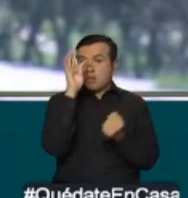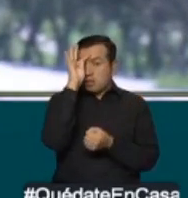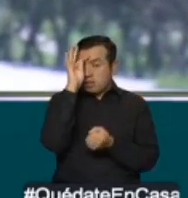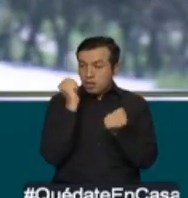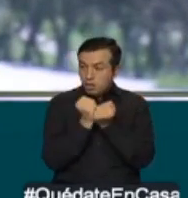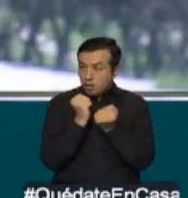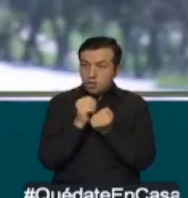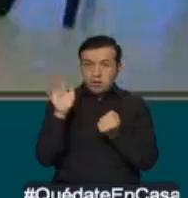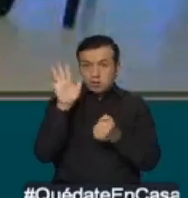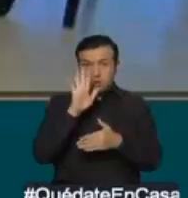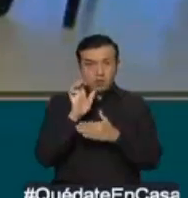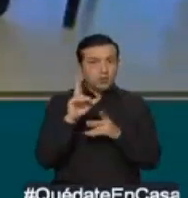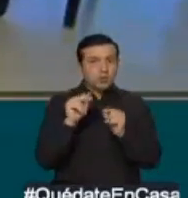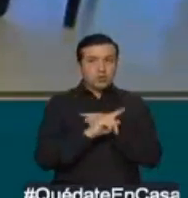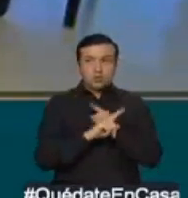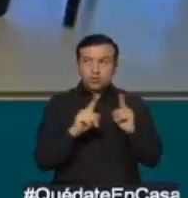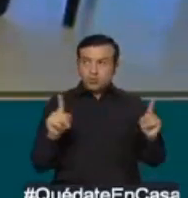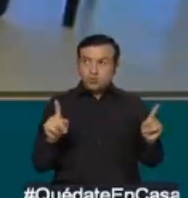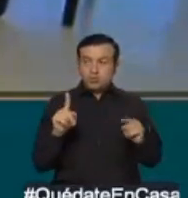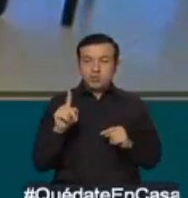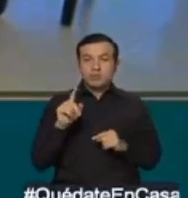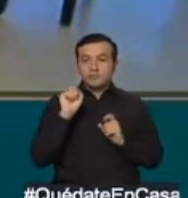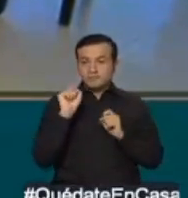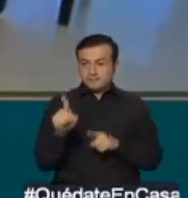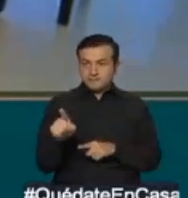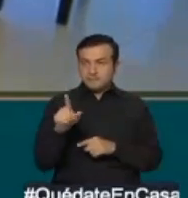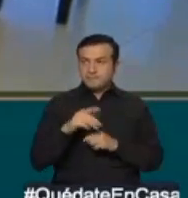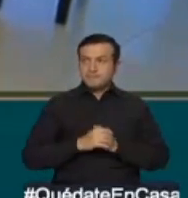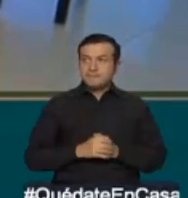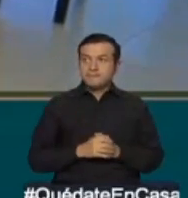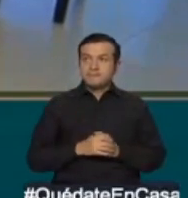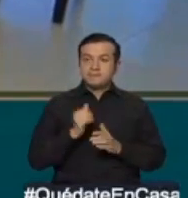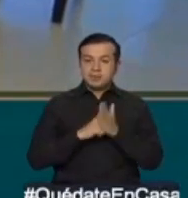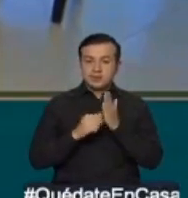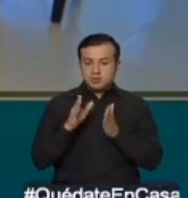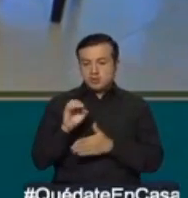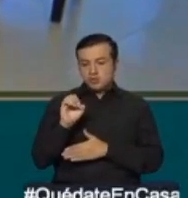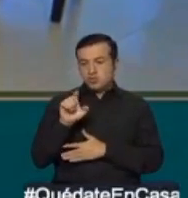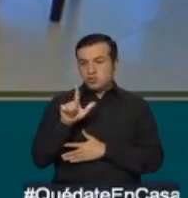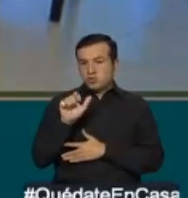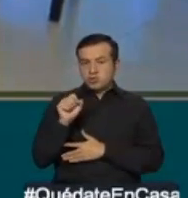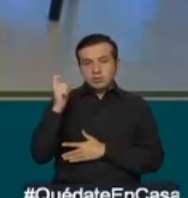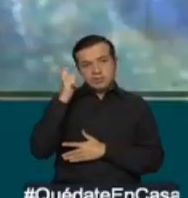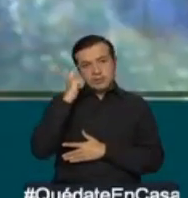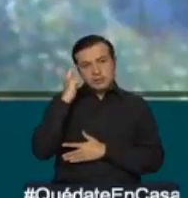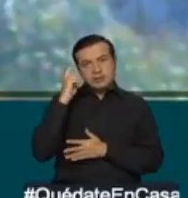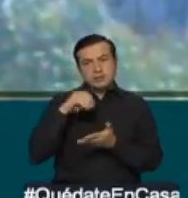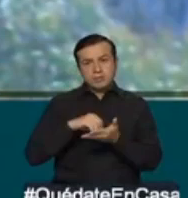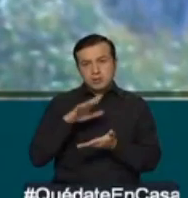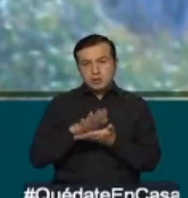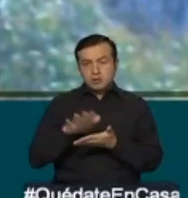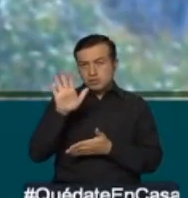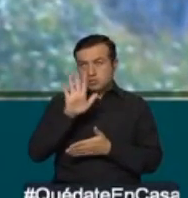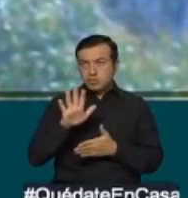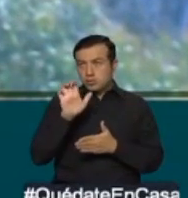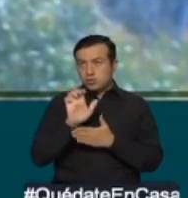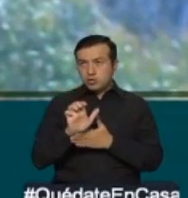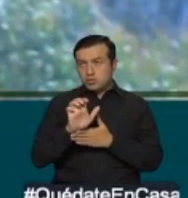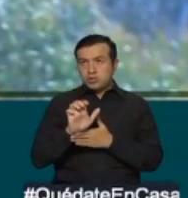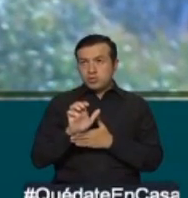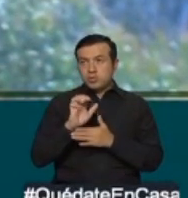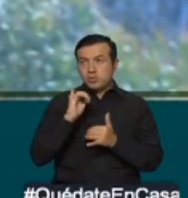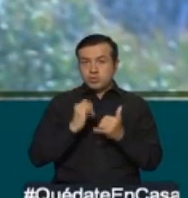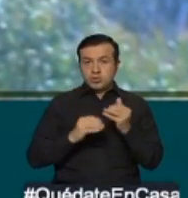los hospitales del país claro que sí josé antonio sánchez de primera plana para extra ocles se ha pensado implementar a nivel nacional en el